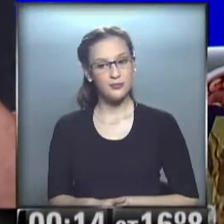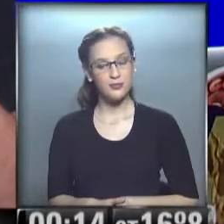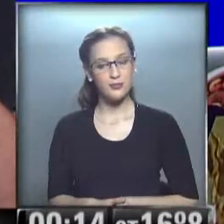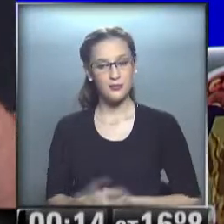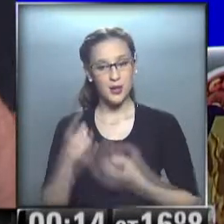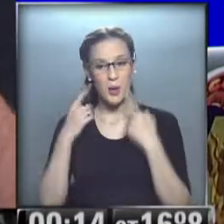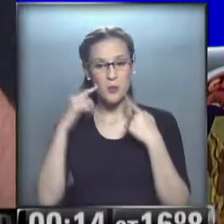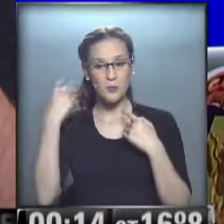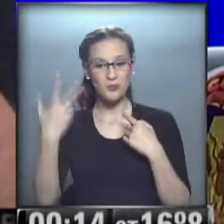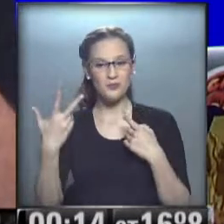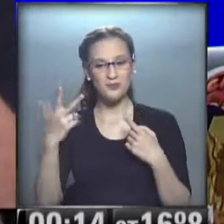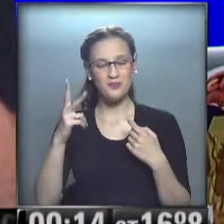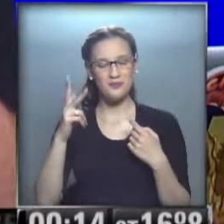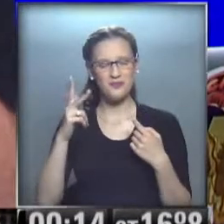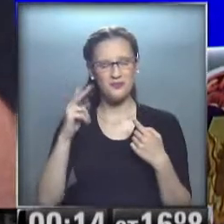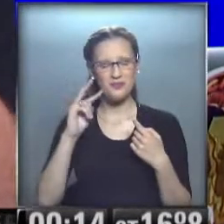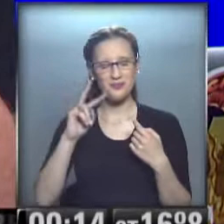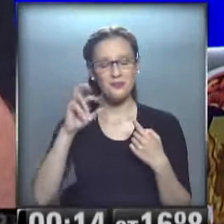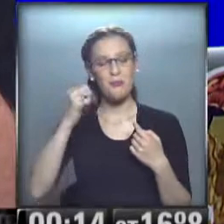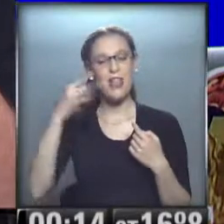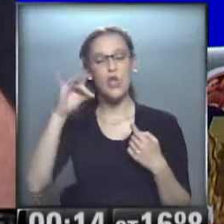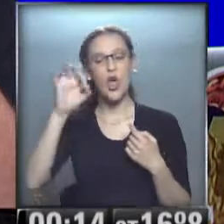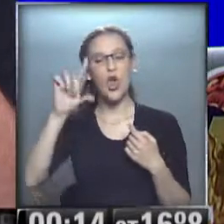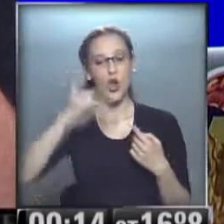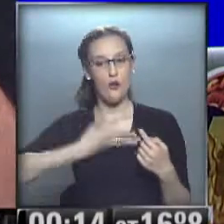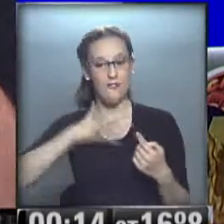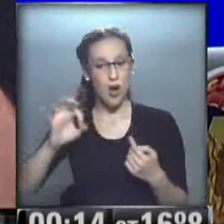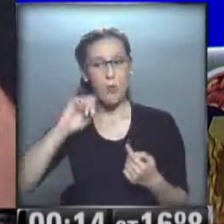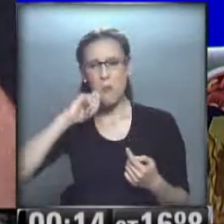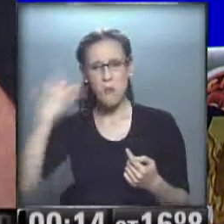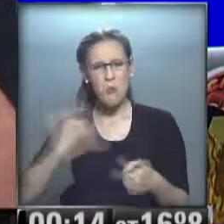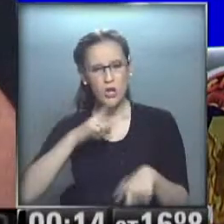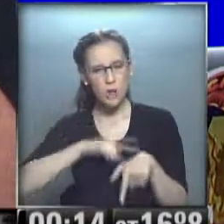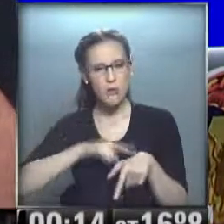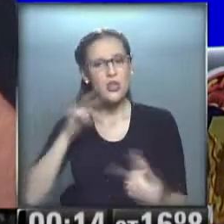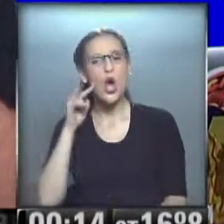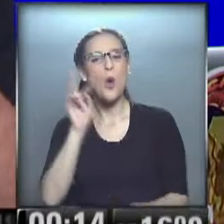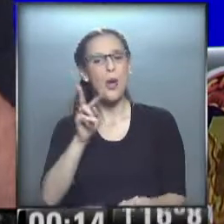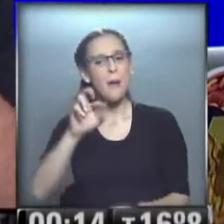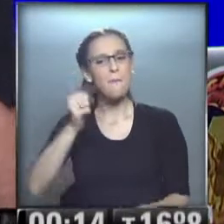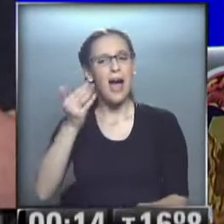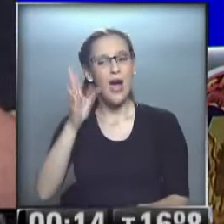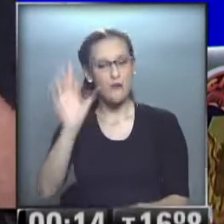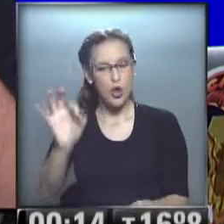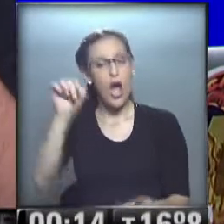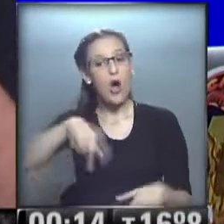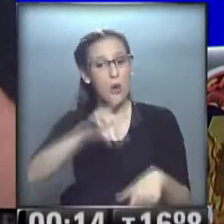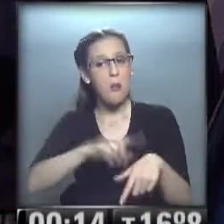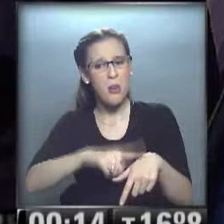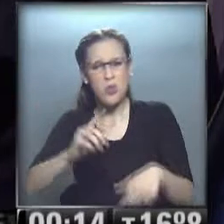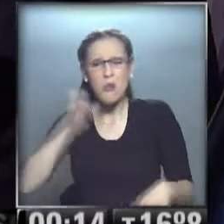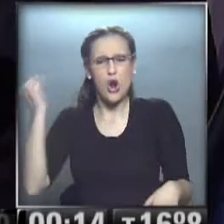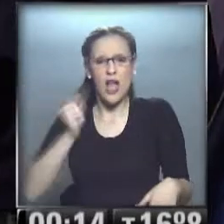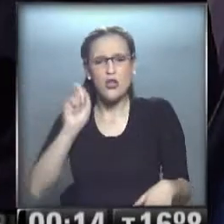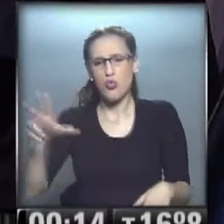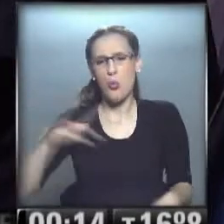Ahí está Palo Pandolfo, que sigue presentando, la verdad, un hermoso momento para ir a ver a Palo por el momento personal creo que está viviendo. Así que creo